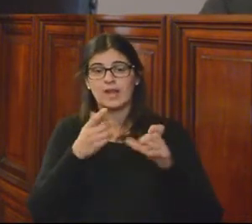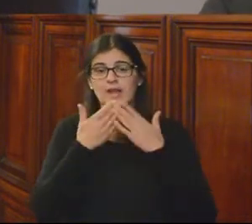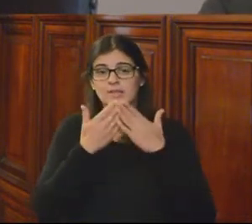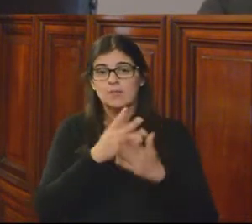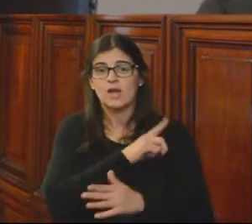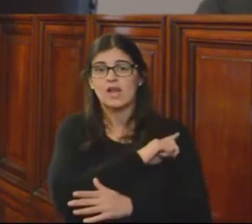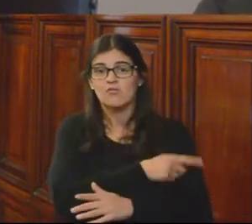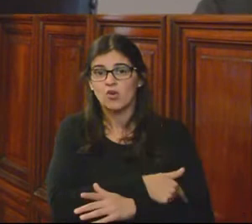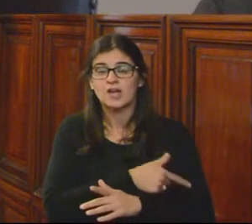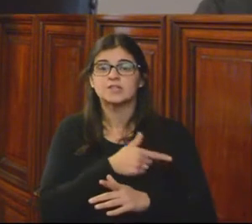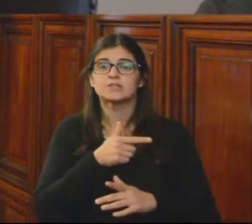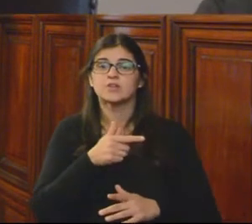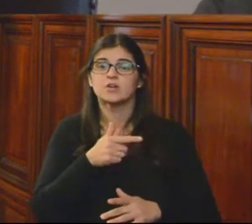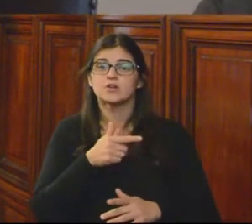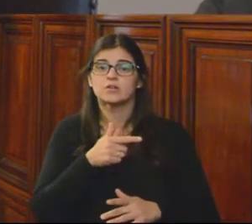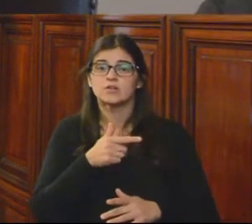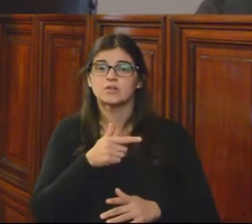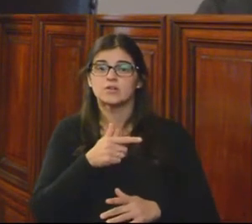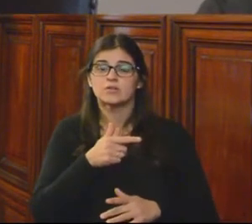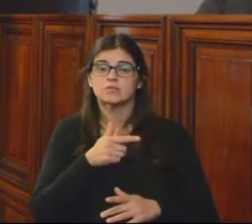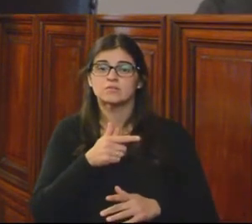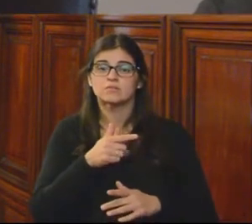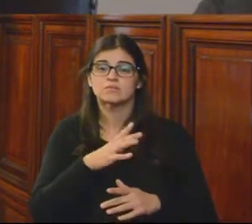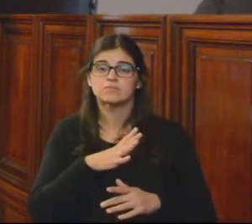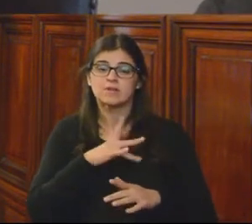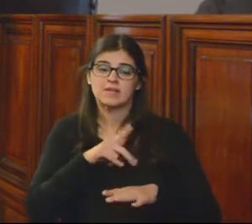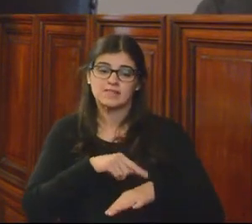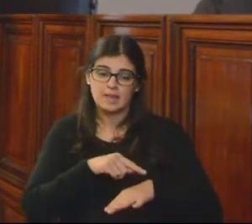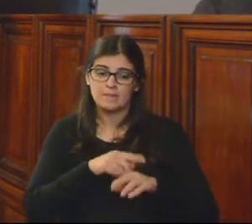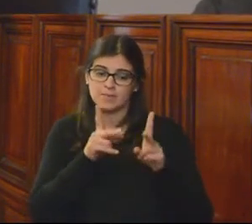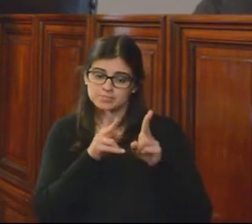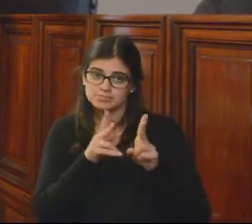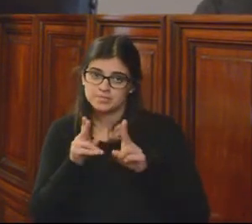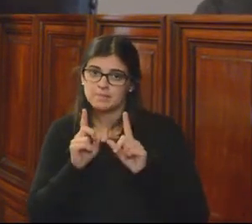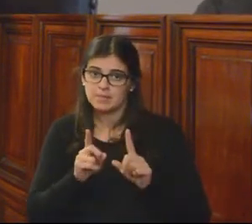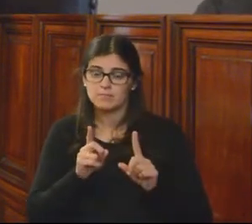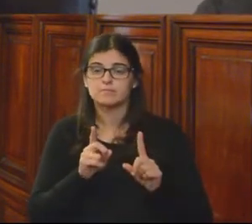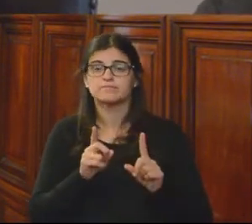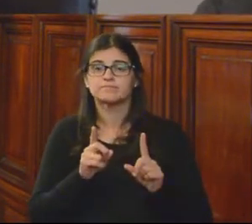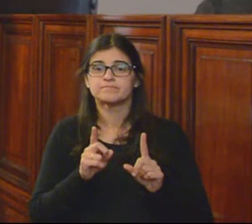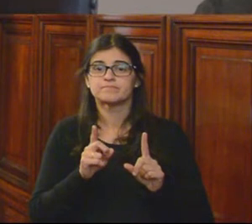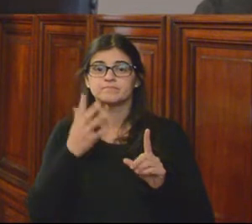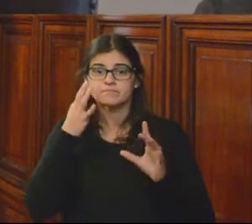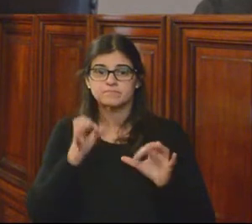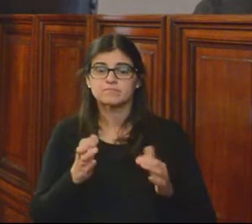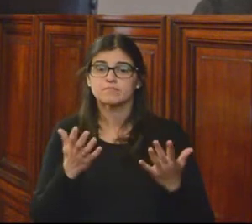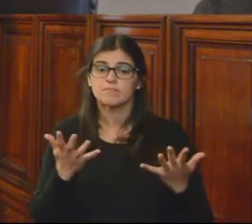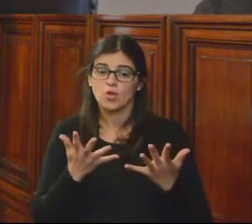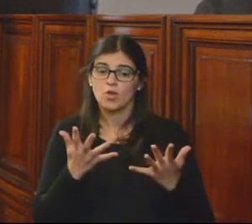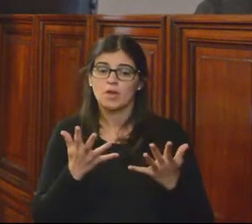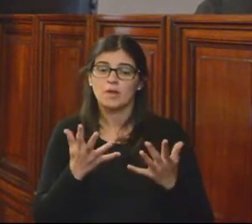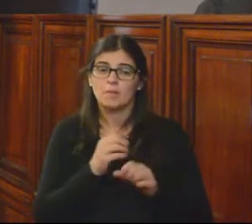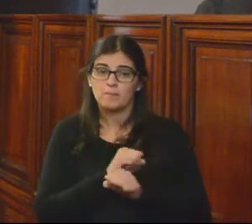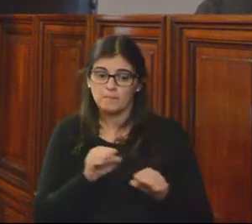de atenerse a ese tiempo. Bueno, y creo que con ello estamos en capacidad